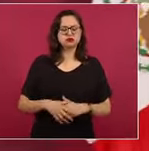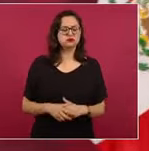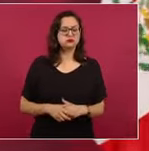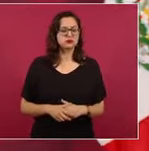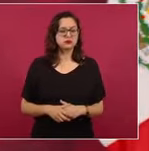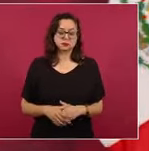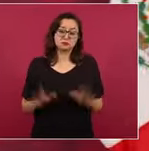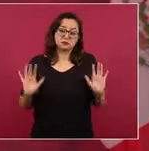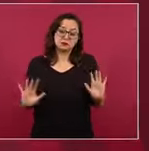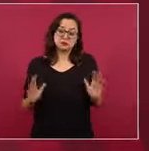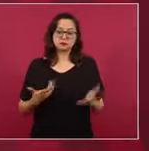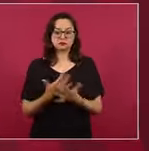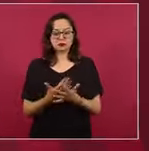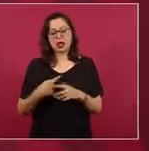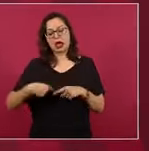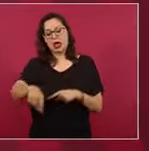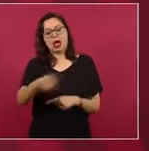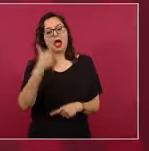Entonces, vamos a esperarnos.